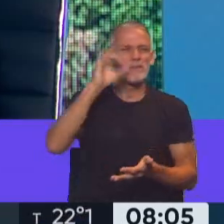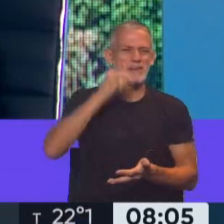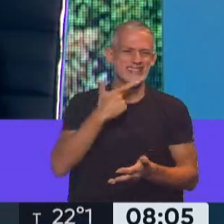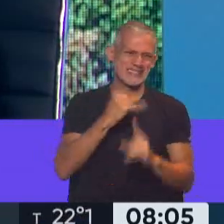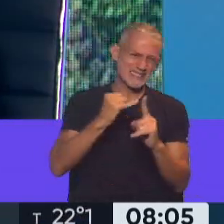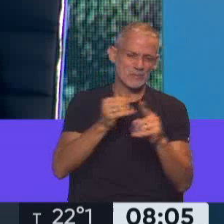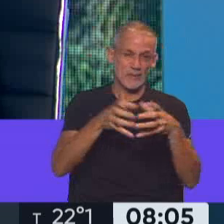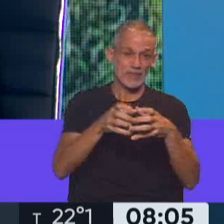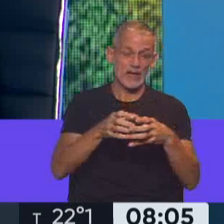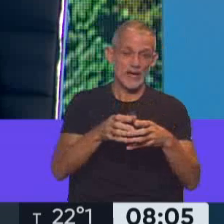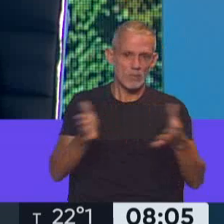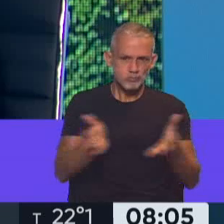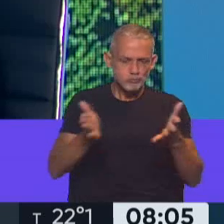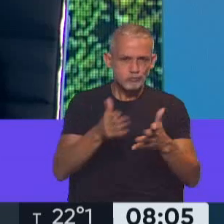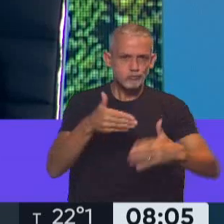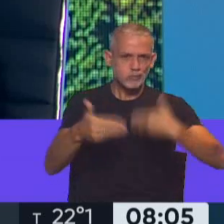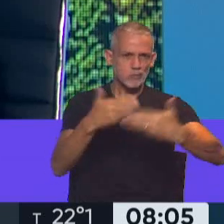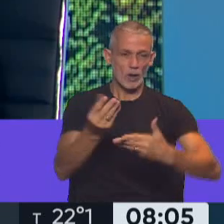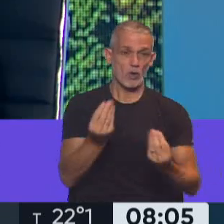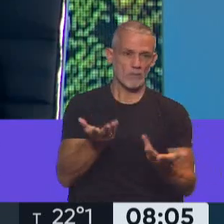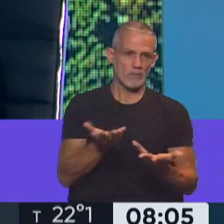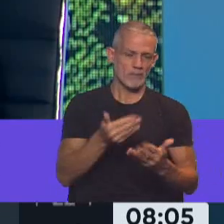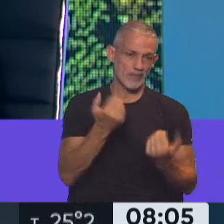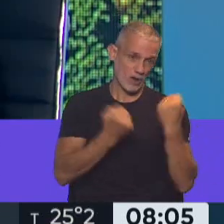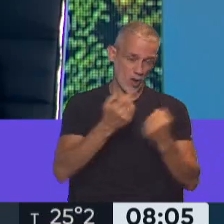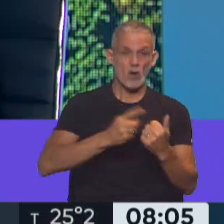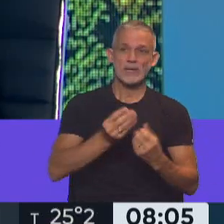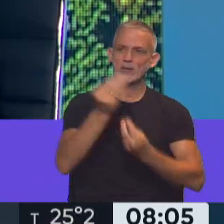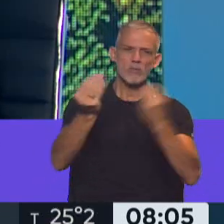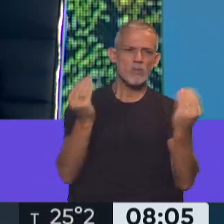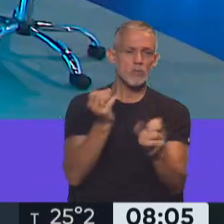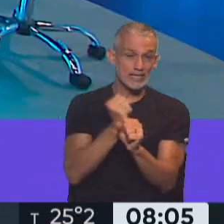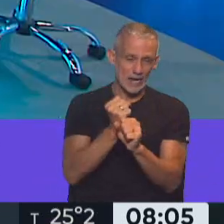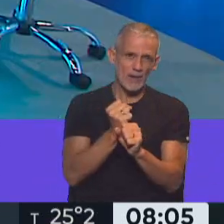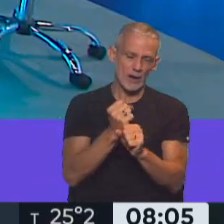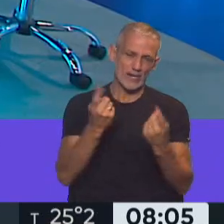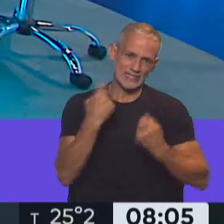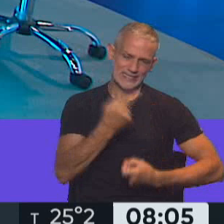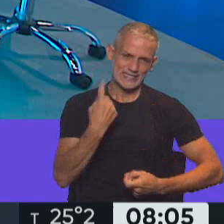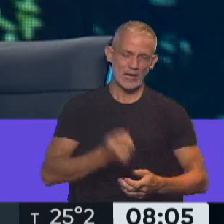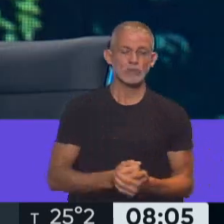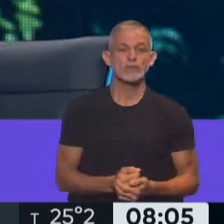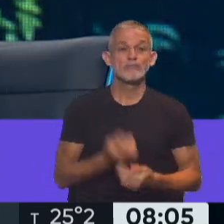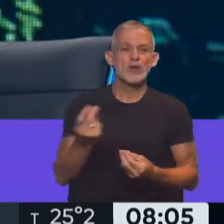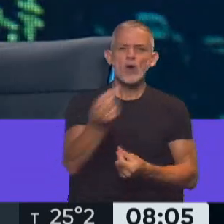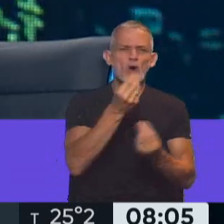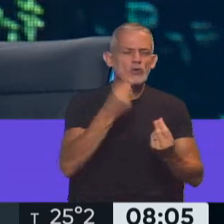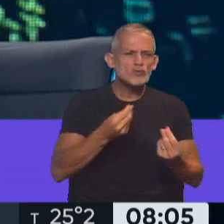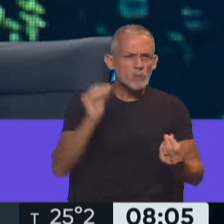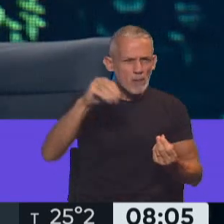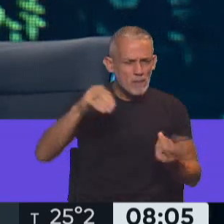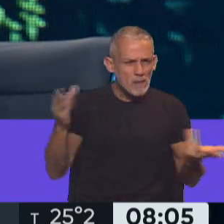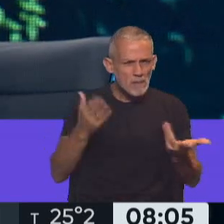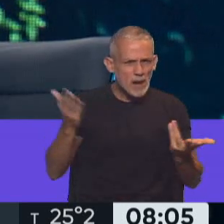el motor de la economía y la mano de obra específica que tanto hace falta en la Argentina. ¿Hay aumento en el consumo? ¿Están notando que la